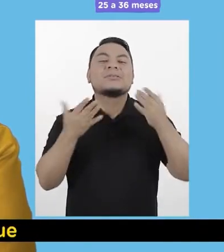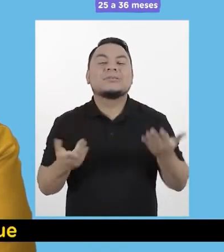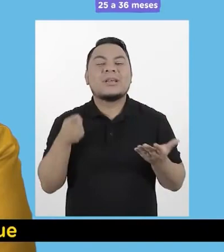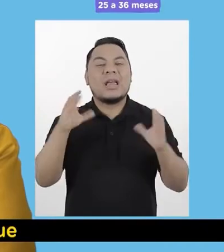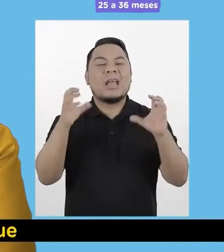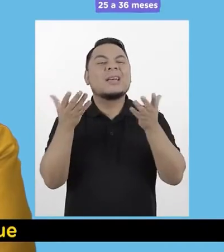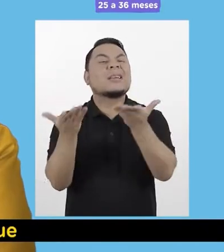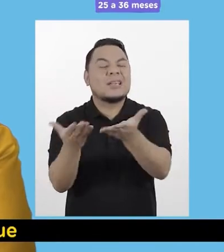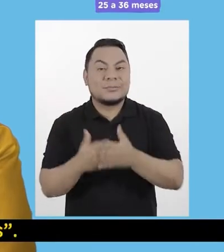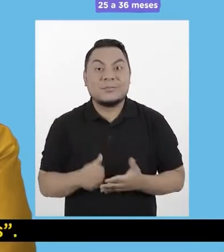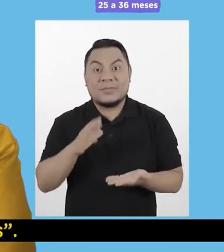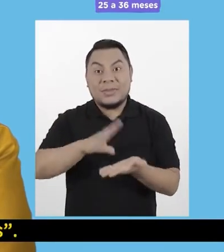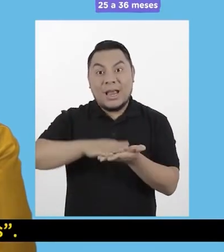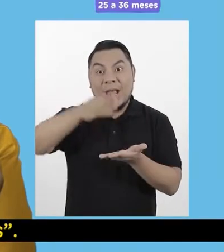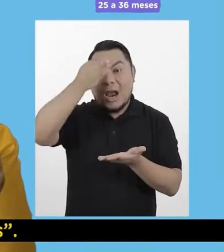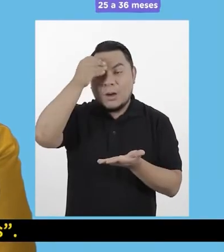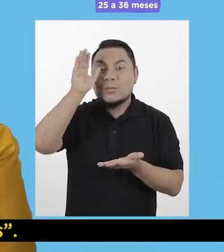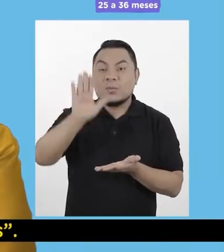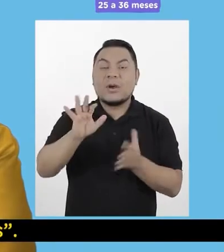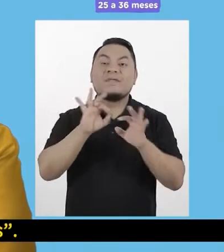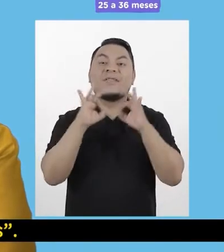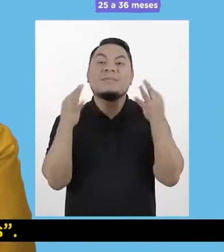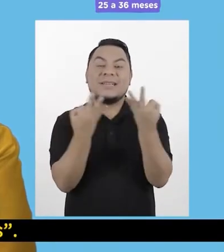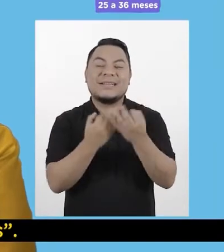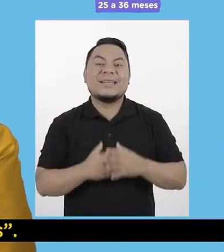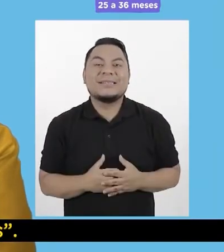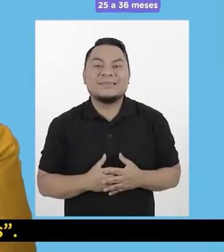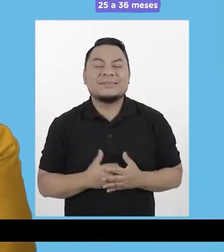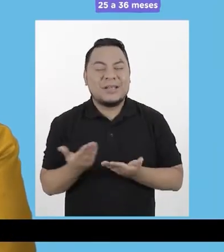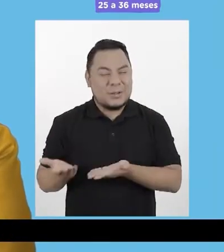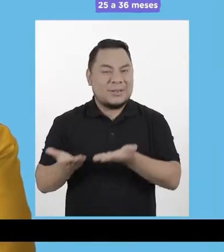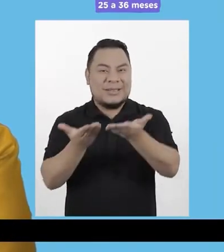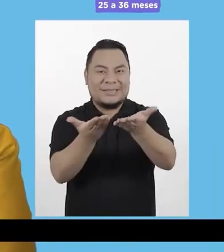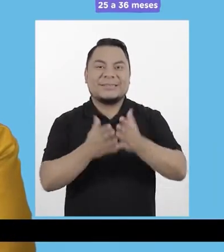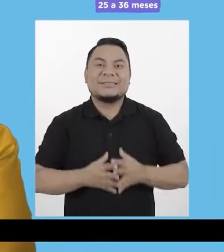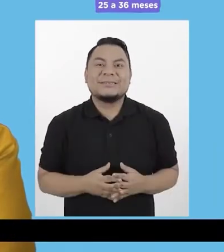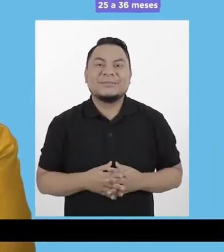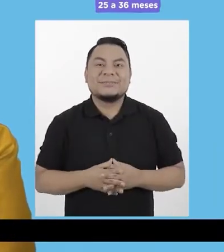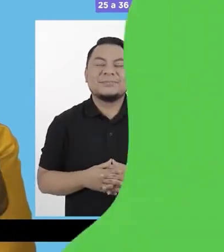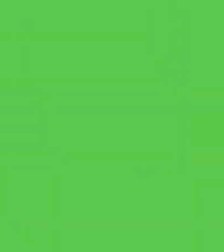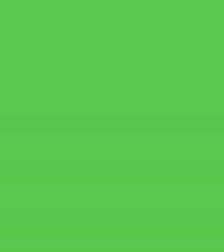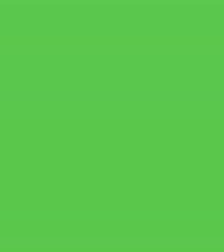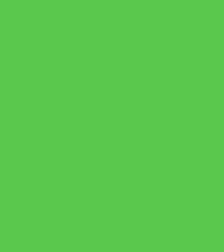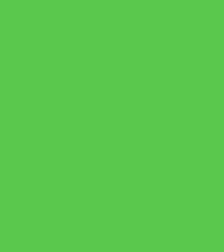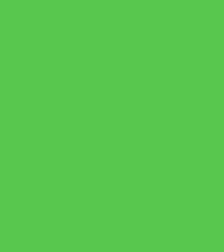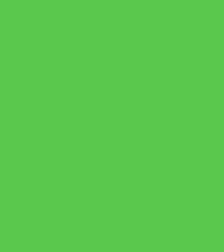historia en el bloque Aprendiendo con las Familias. ¡Adelante, chicos!